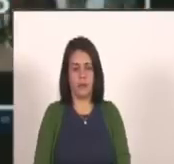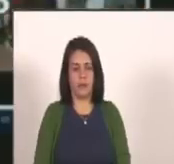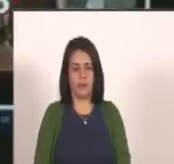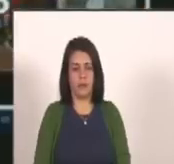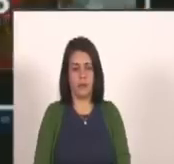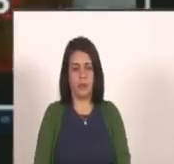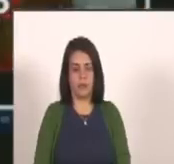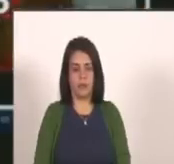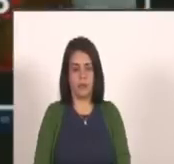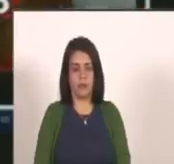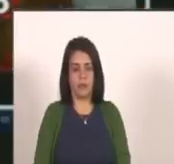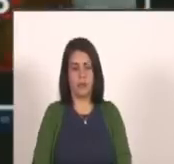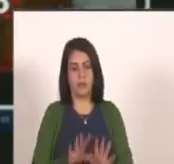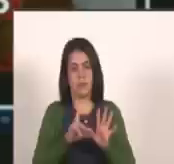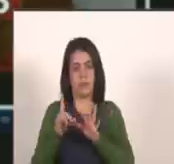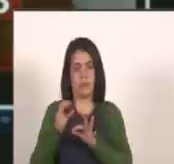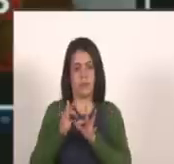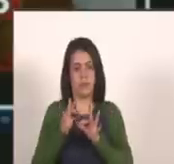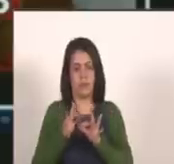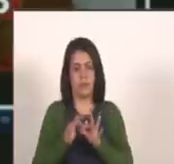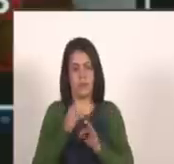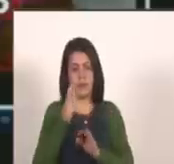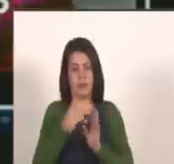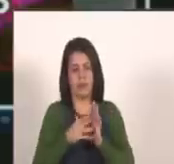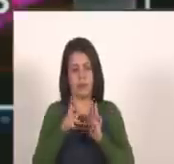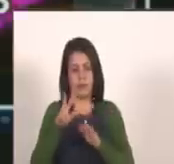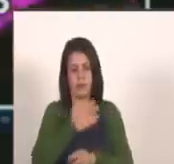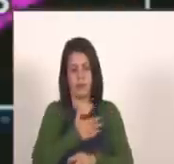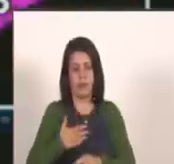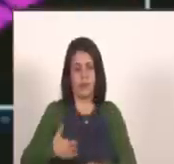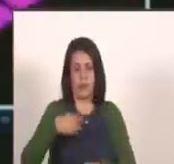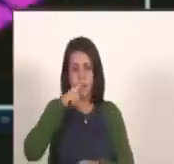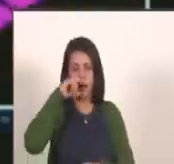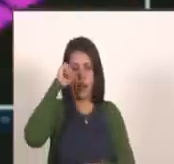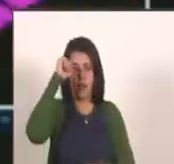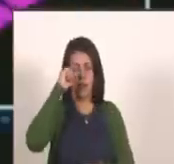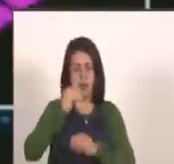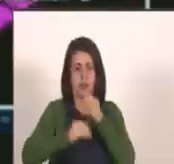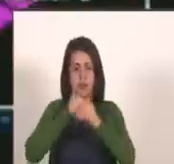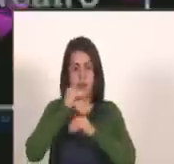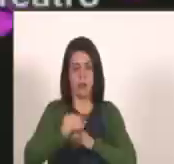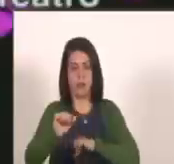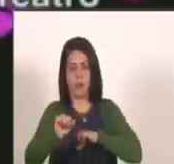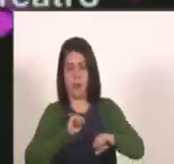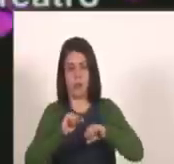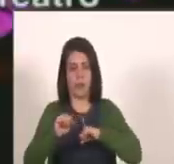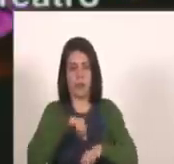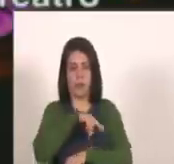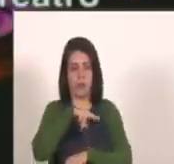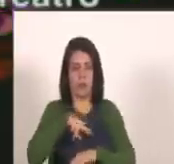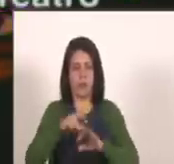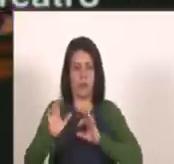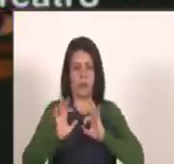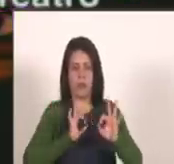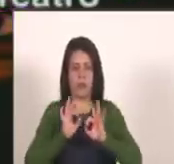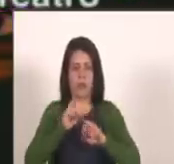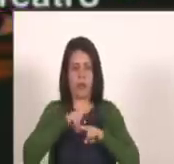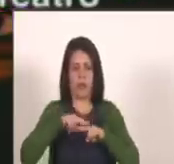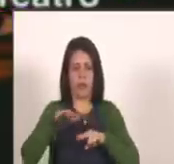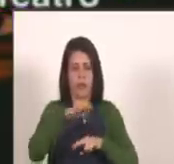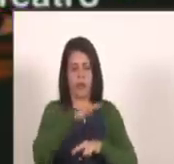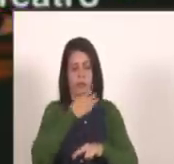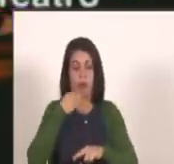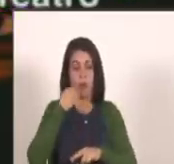El 16 de septiembre de 2013, el presidente Maduro creó el Movimiento Nacional de Teatro para